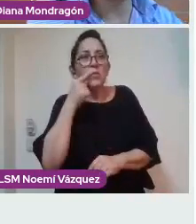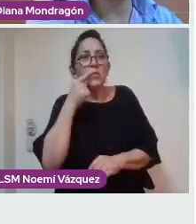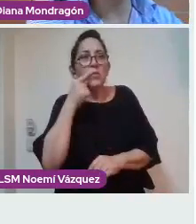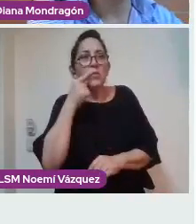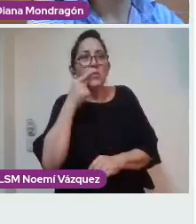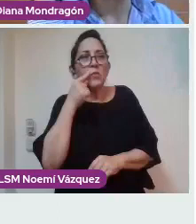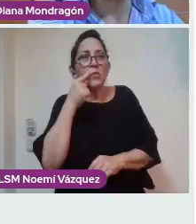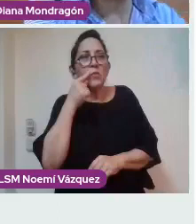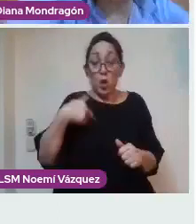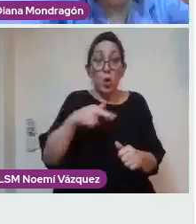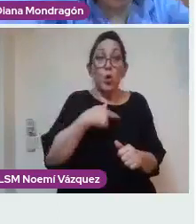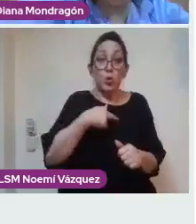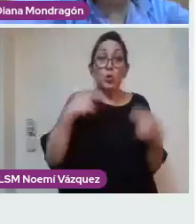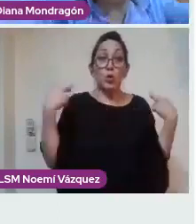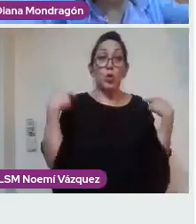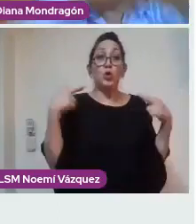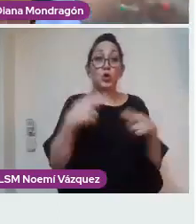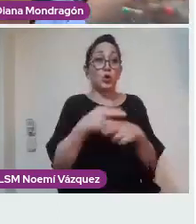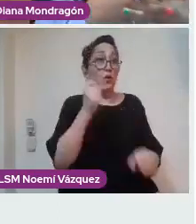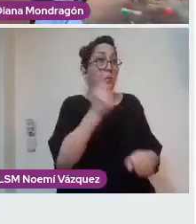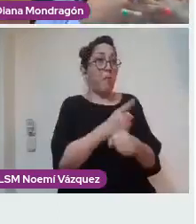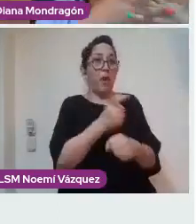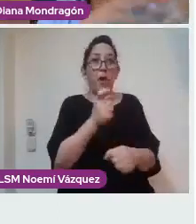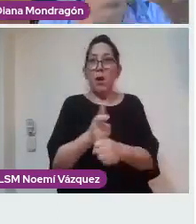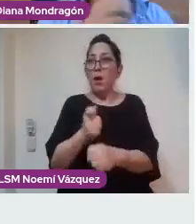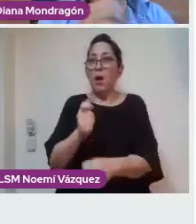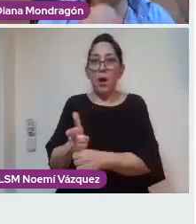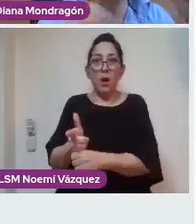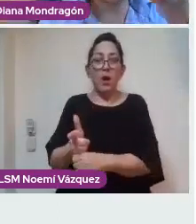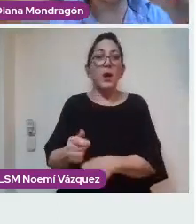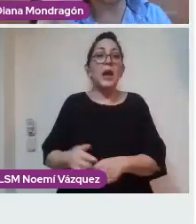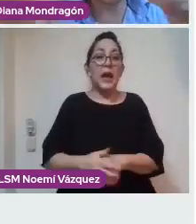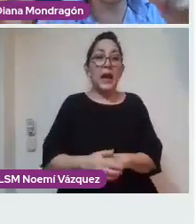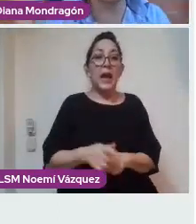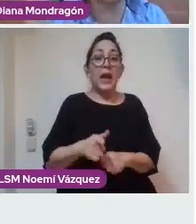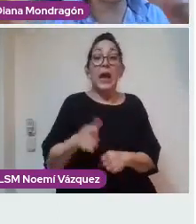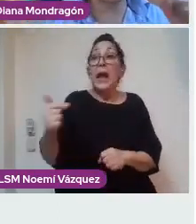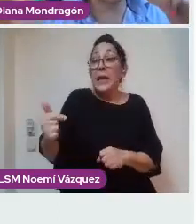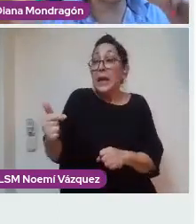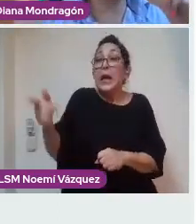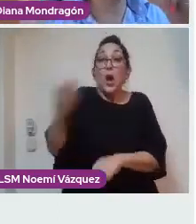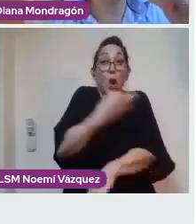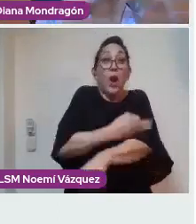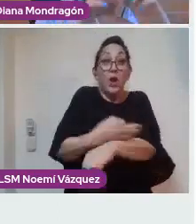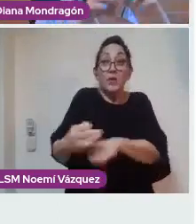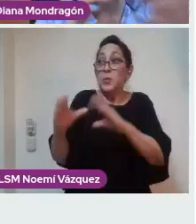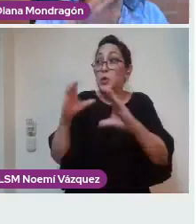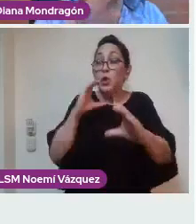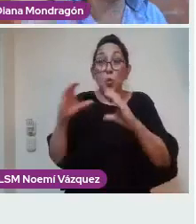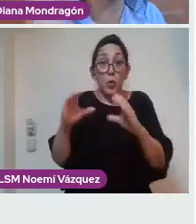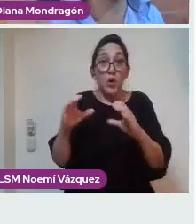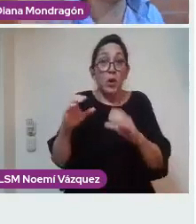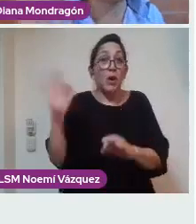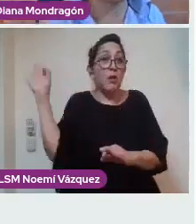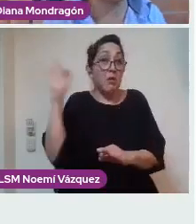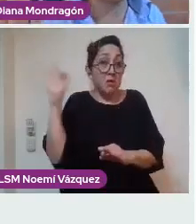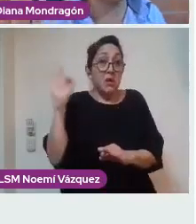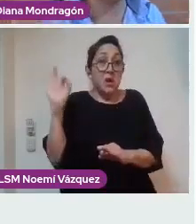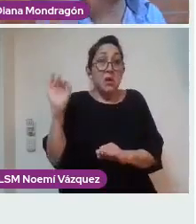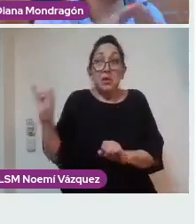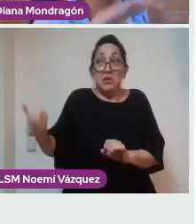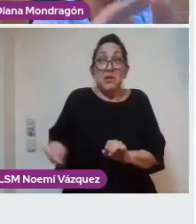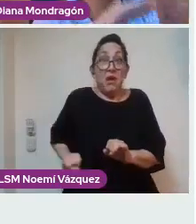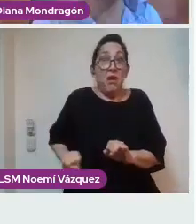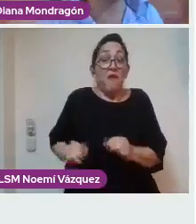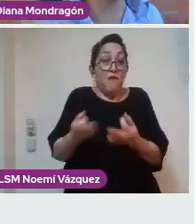las familias, para poder incluso como cruzar información y saber si solamente es en un contexto o algo está pasando, ¿no?